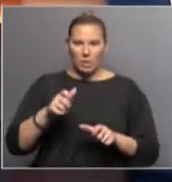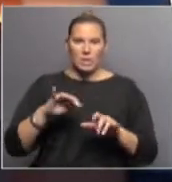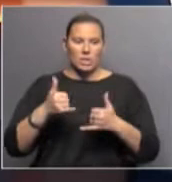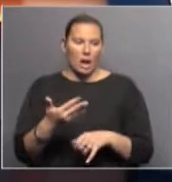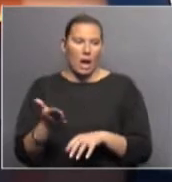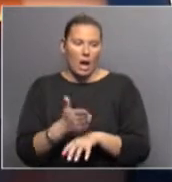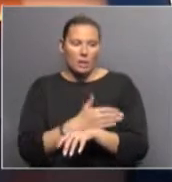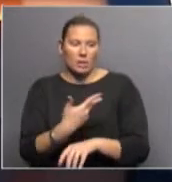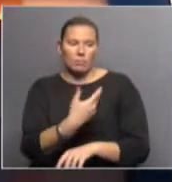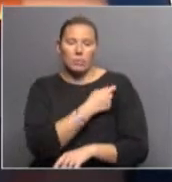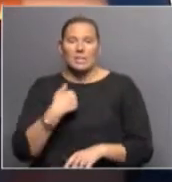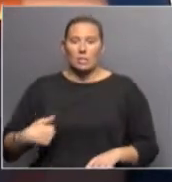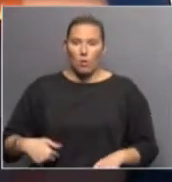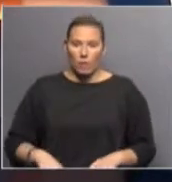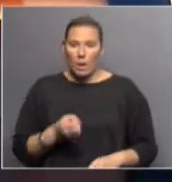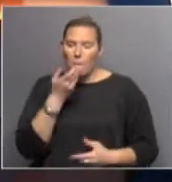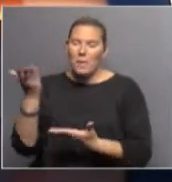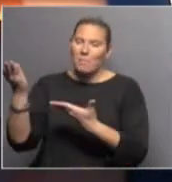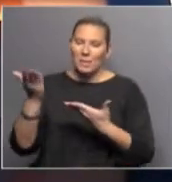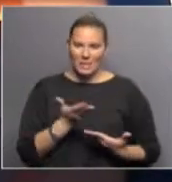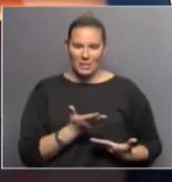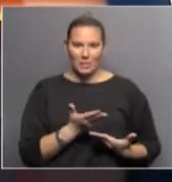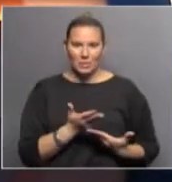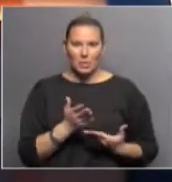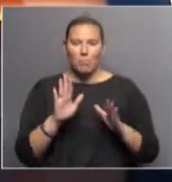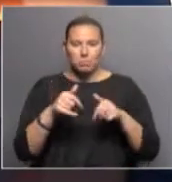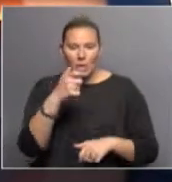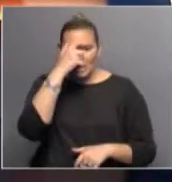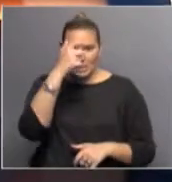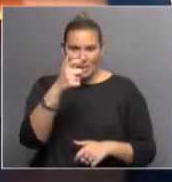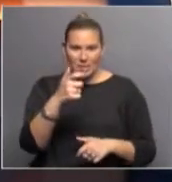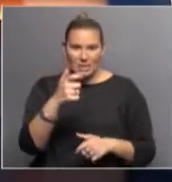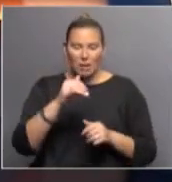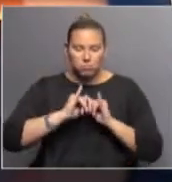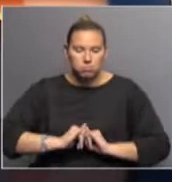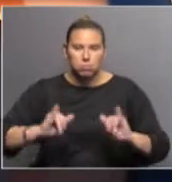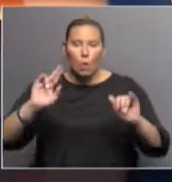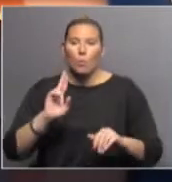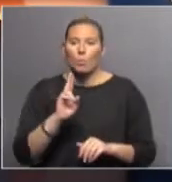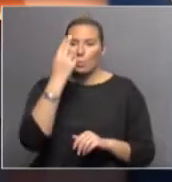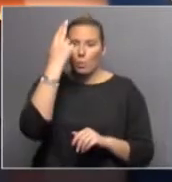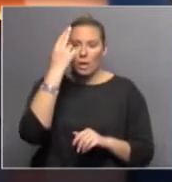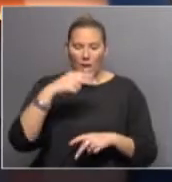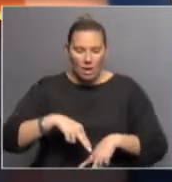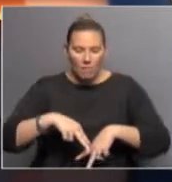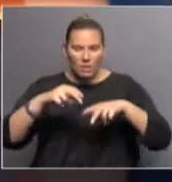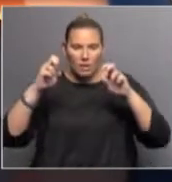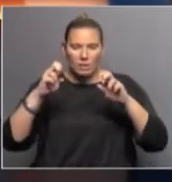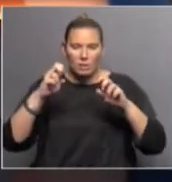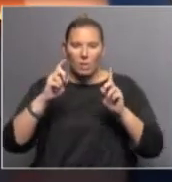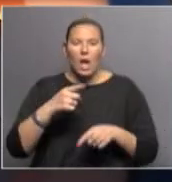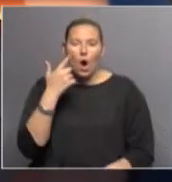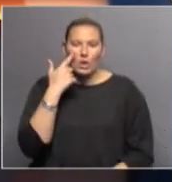con Sinovac. Bienvenidas y bienvenidos a Sobre Ciencia, divulgando el Uruguay de la investigación y